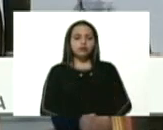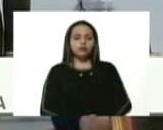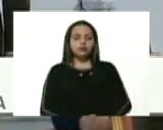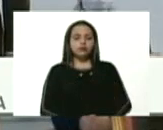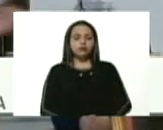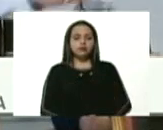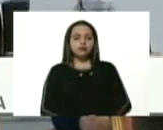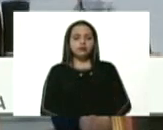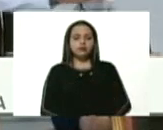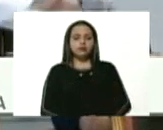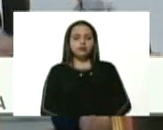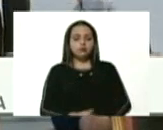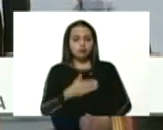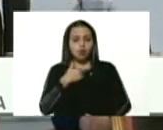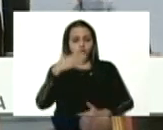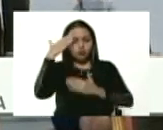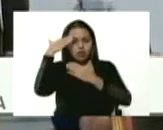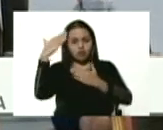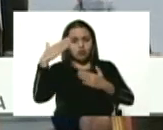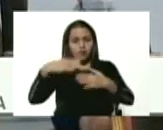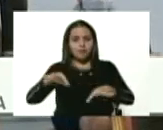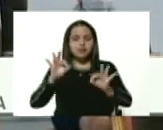bueno, mi saludo especial